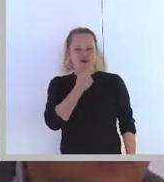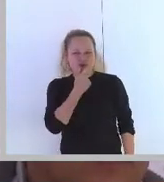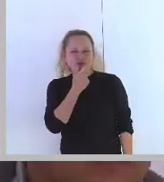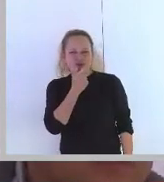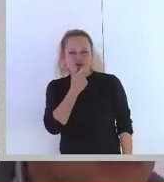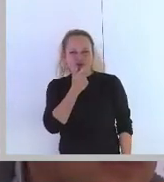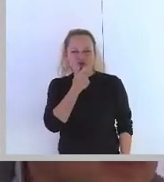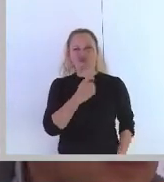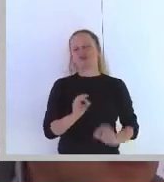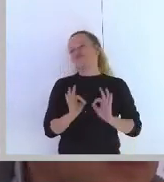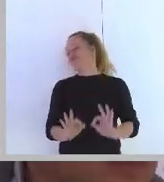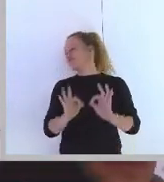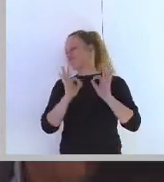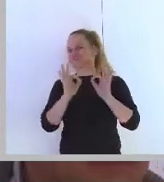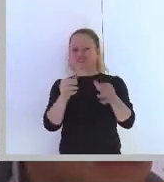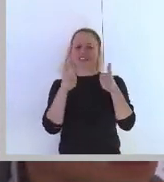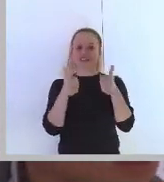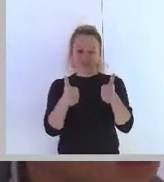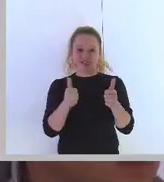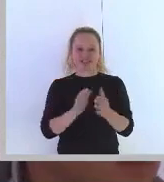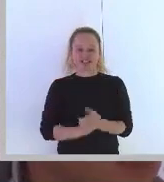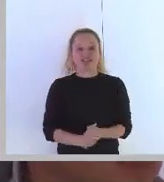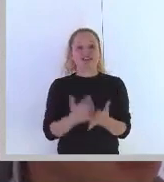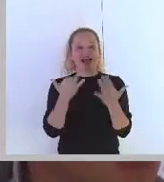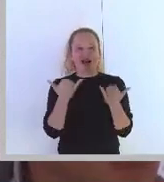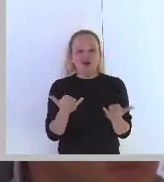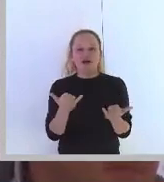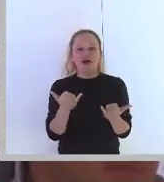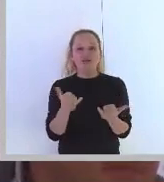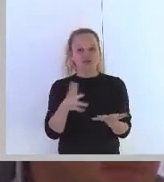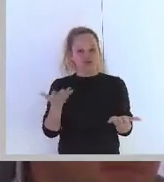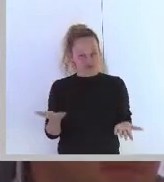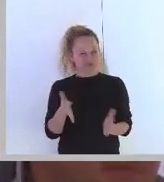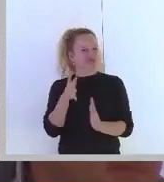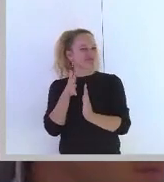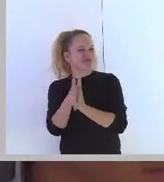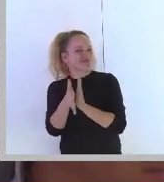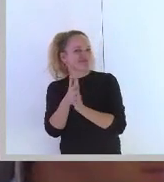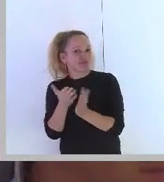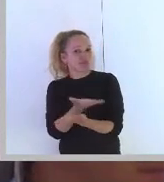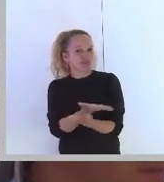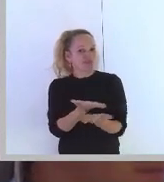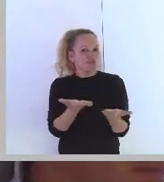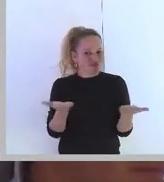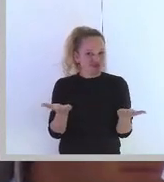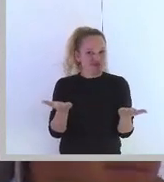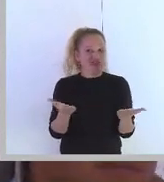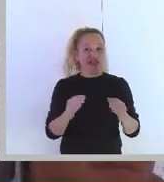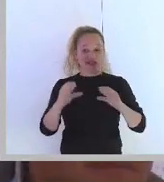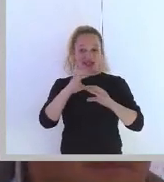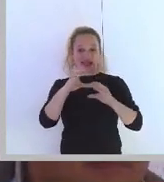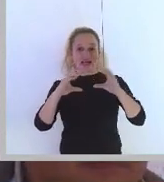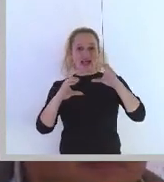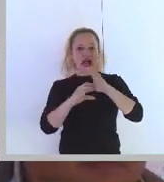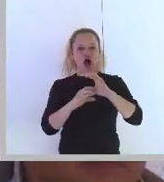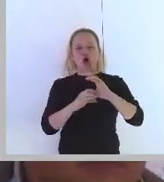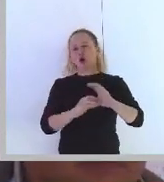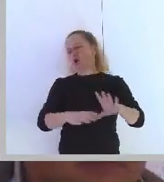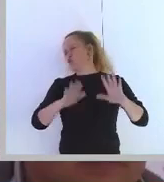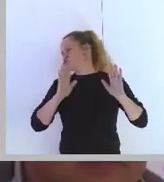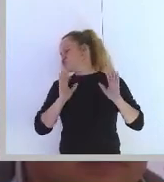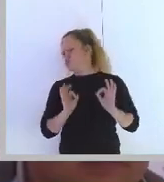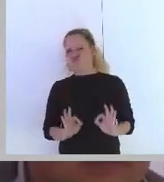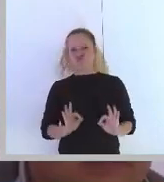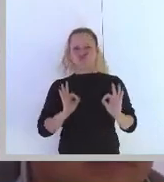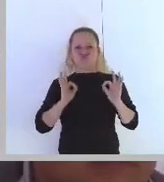Uf, Chocó. Bueno, vamos a decirles a los que vinieron del Cauca que son un